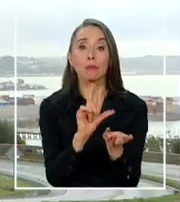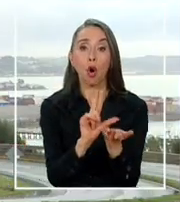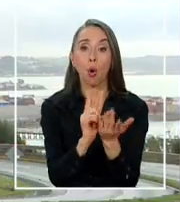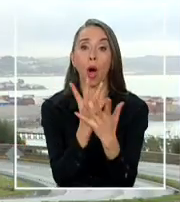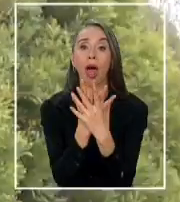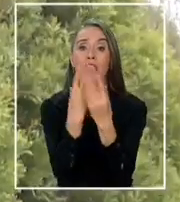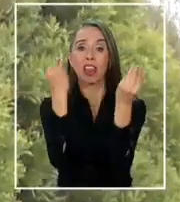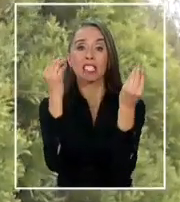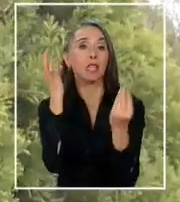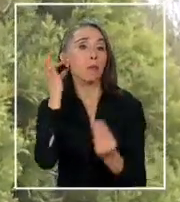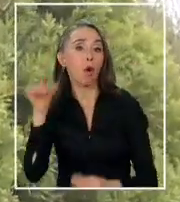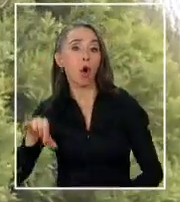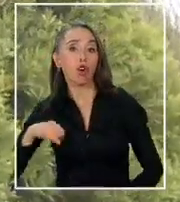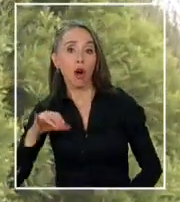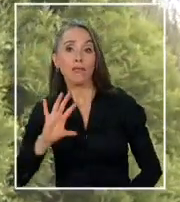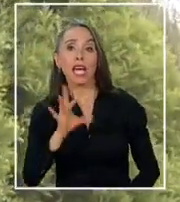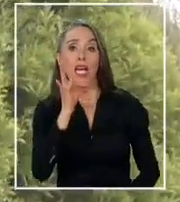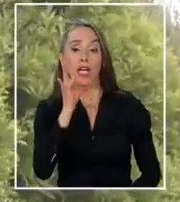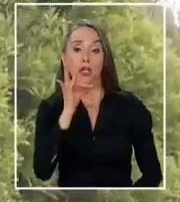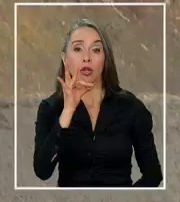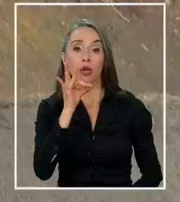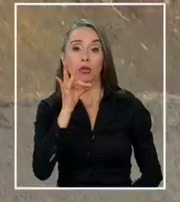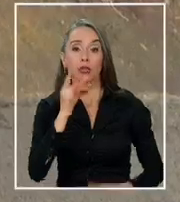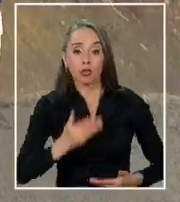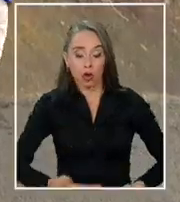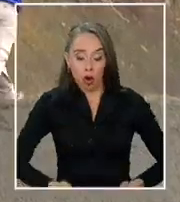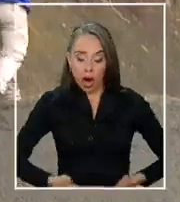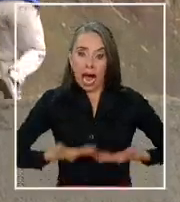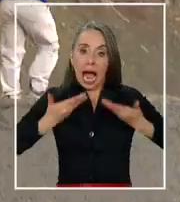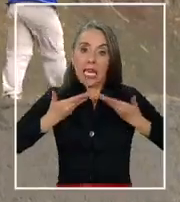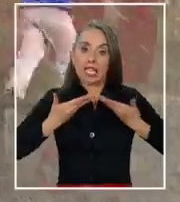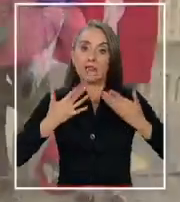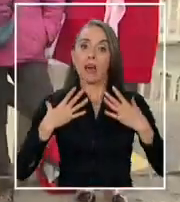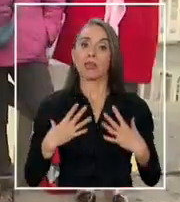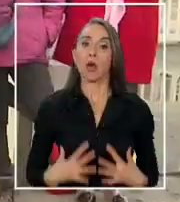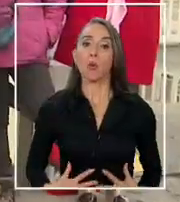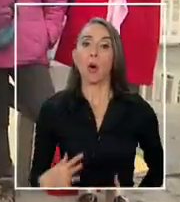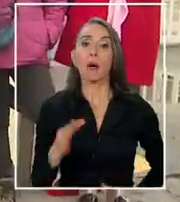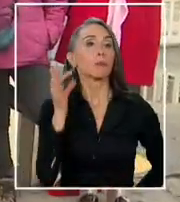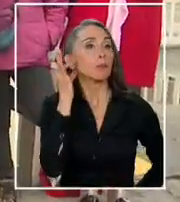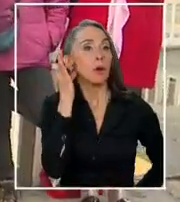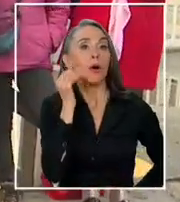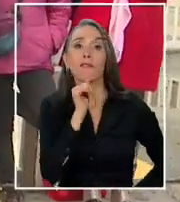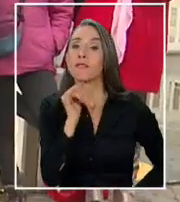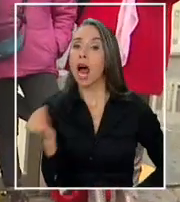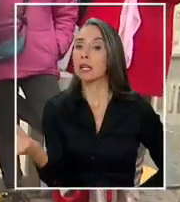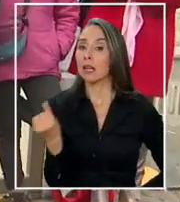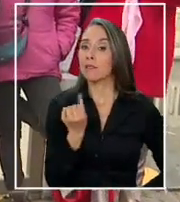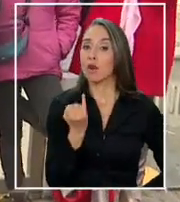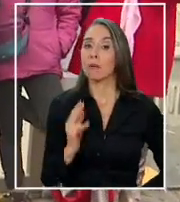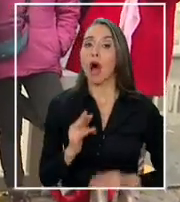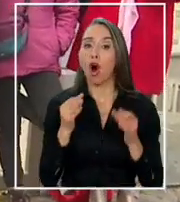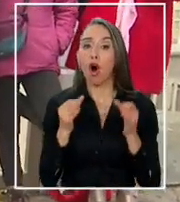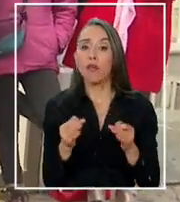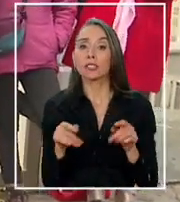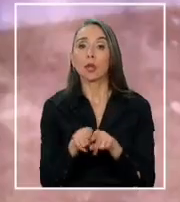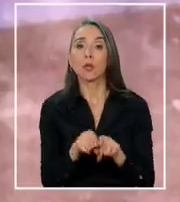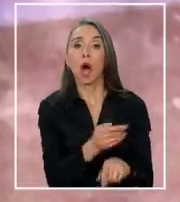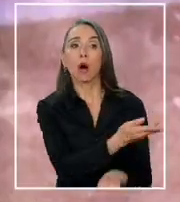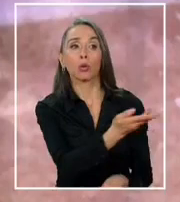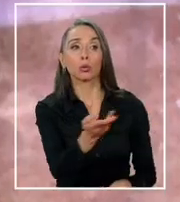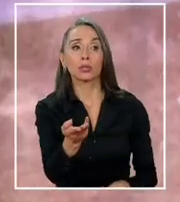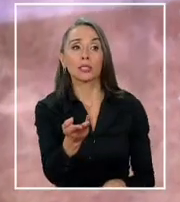donde desapareció la joven, fue encontrada la parte superior de un cuerpo. Nosotros todavía no tenemos información oficial, así como